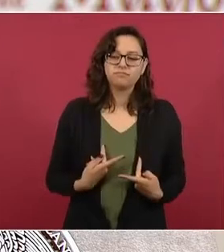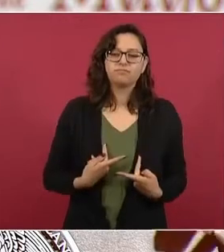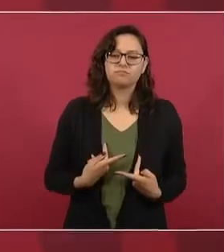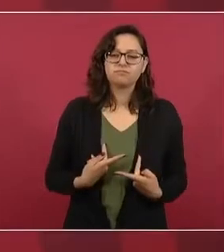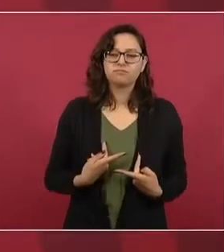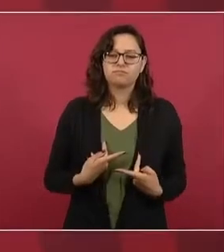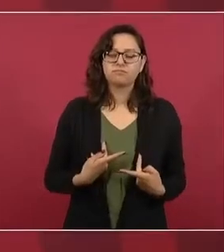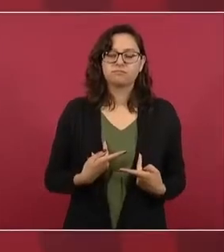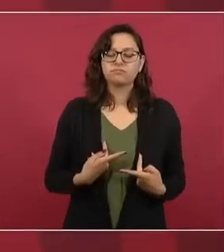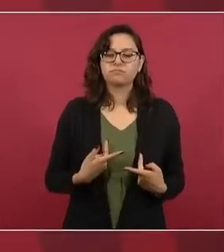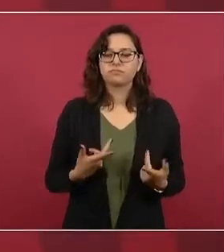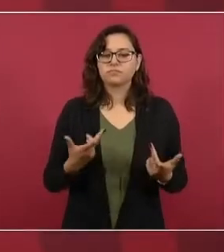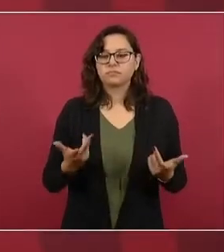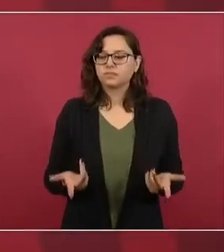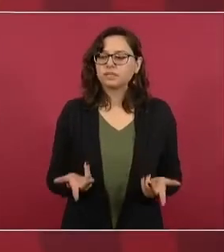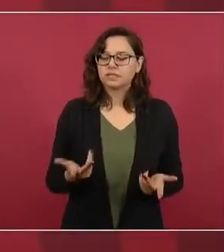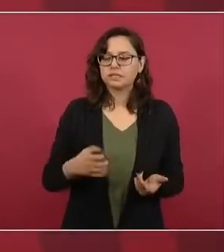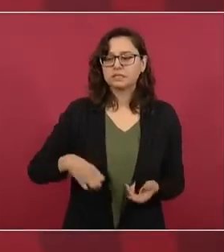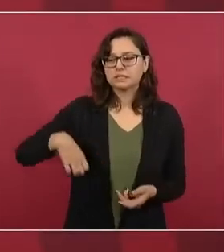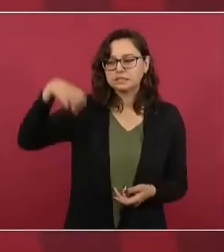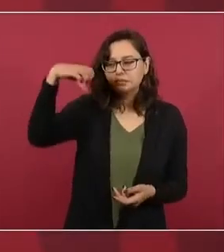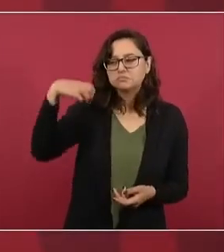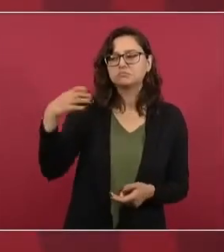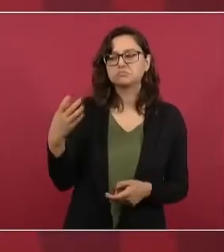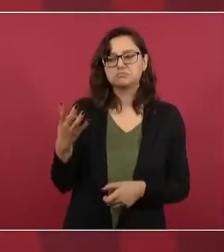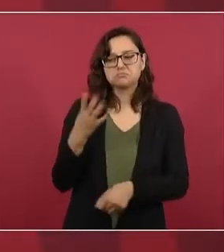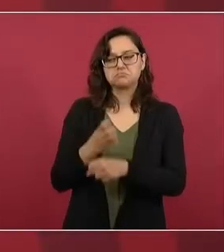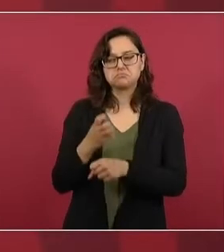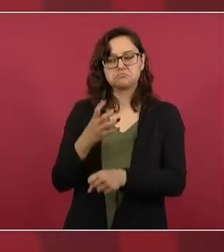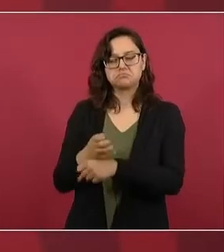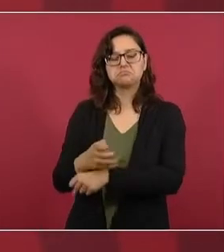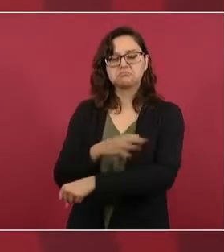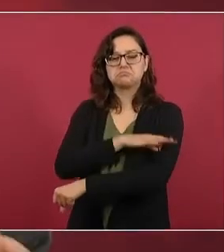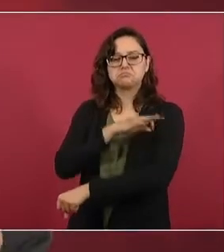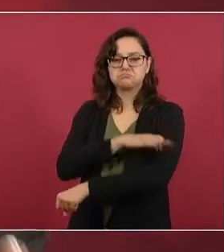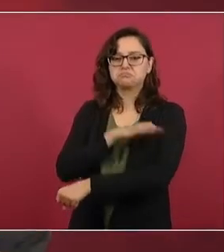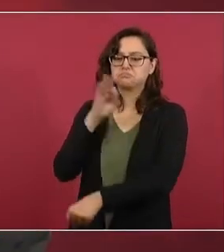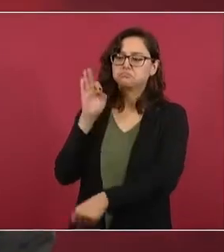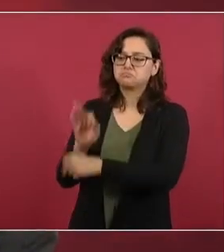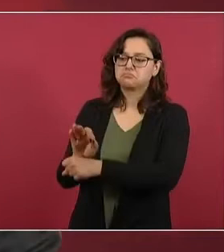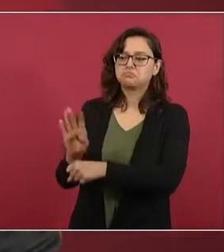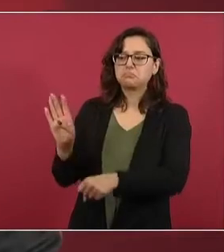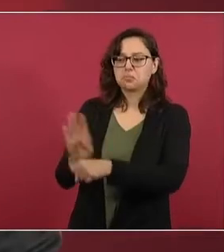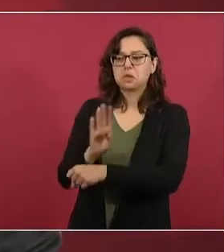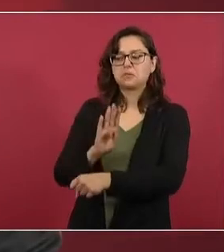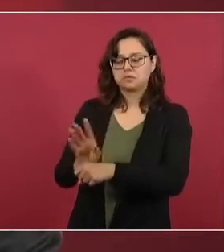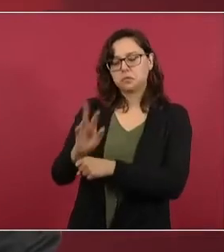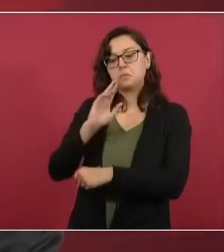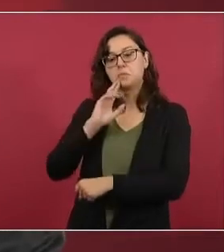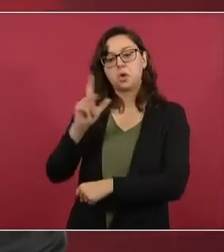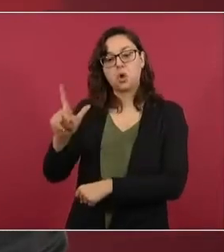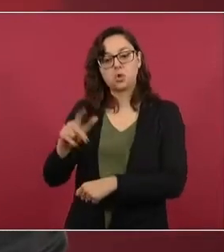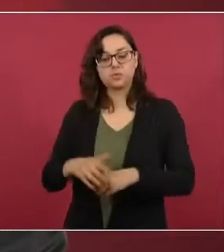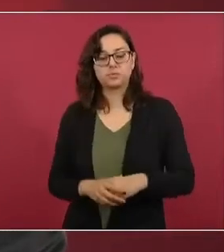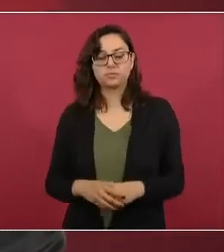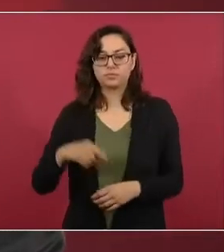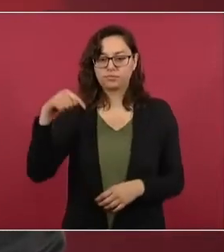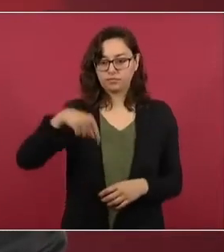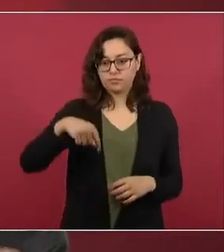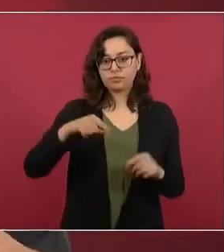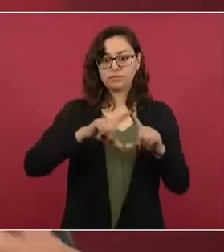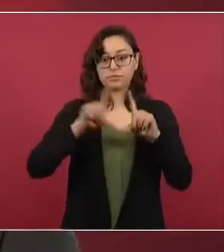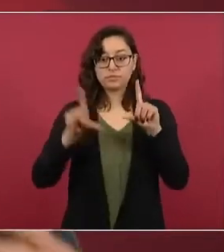debilidad del organismo, beneficiarse de una cuarta dosis. Entonces, ¿qué decidimos en México? No lo tenemos